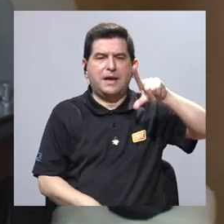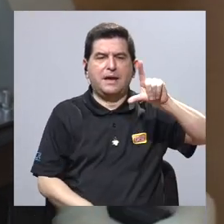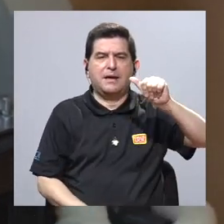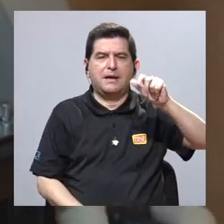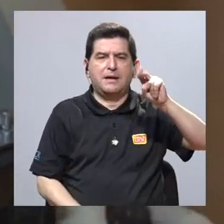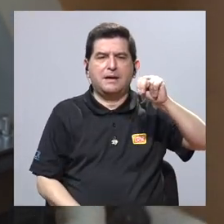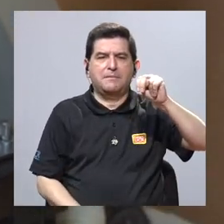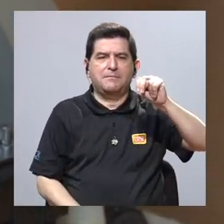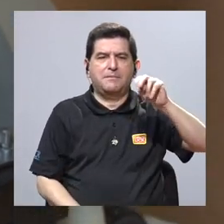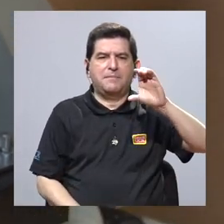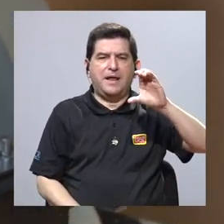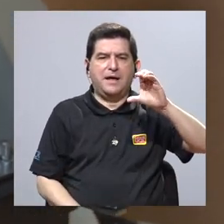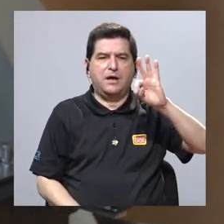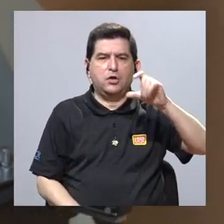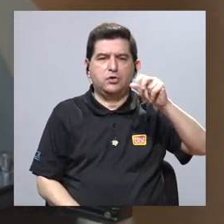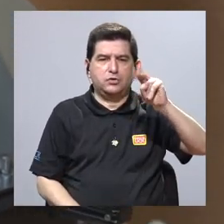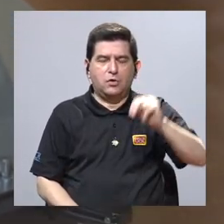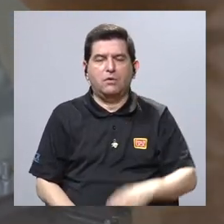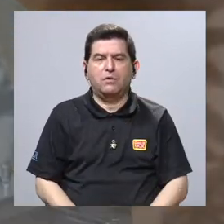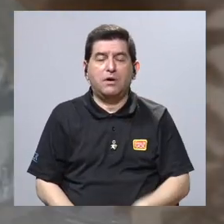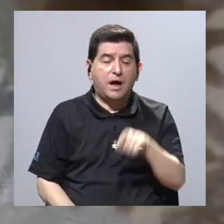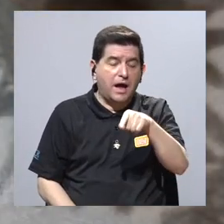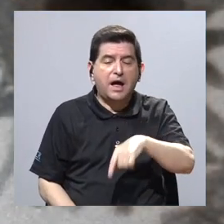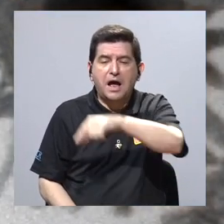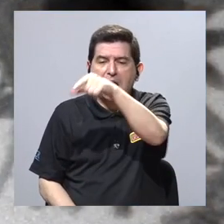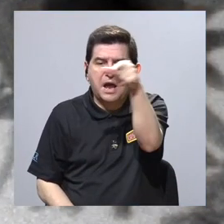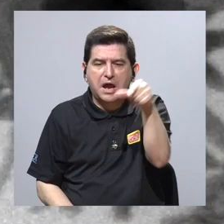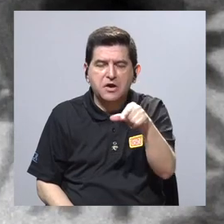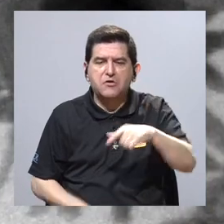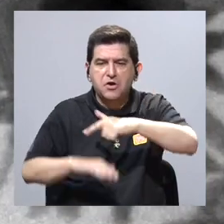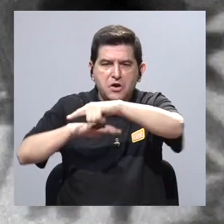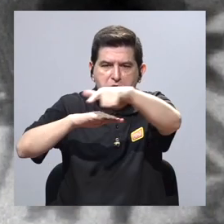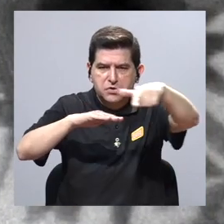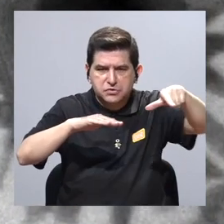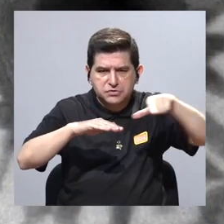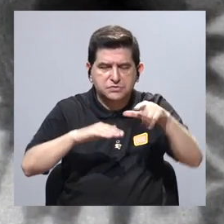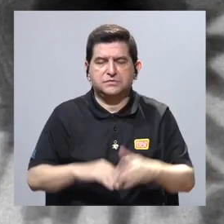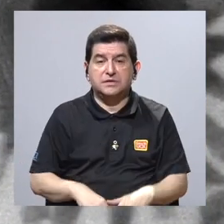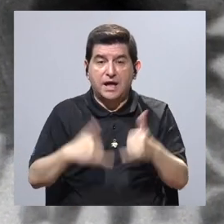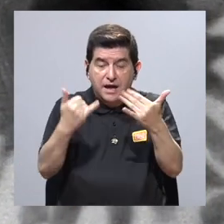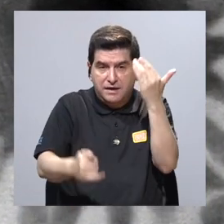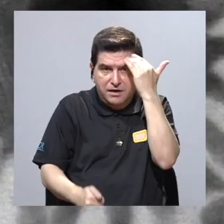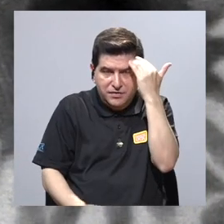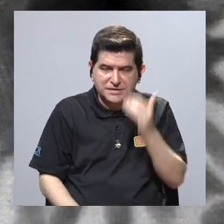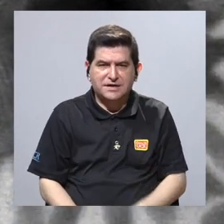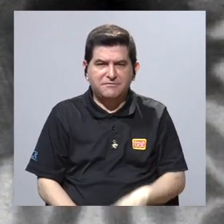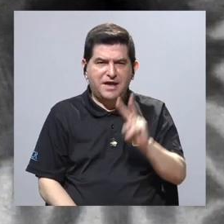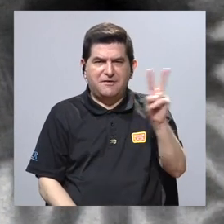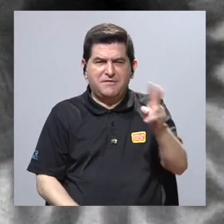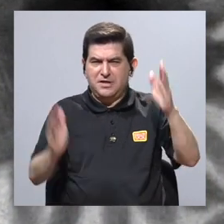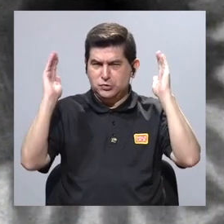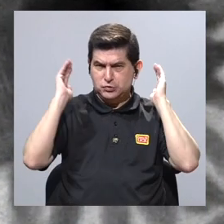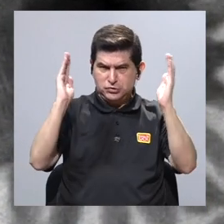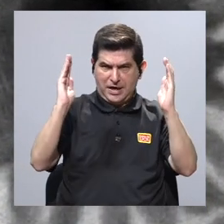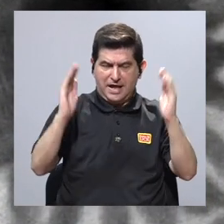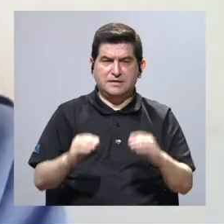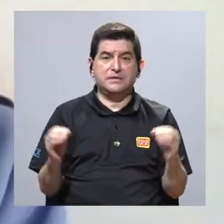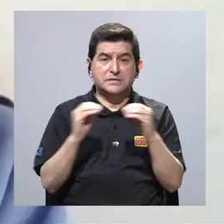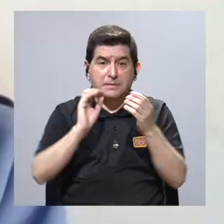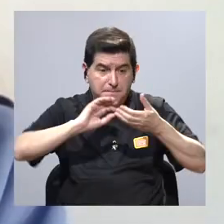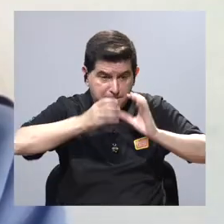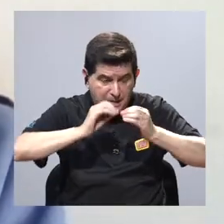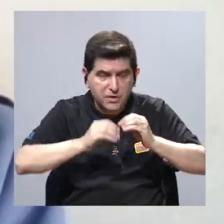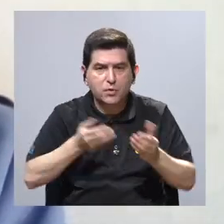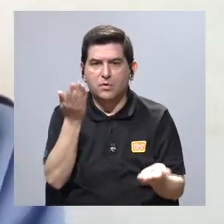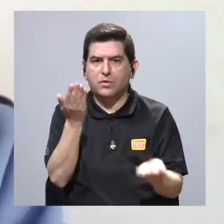plancton, en las aguas de lagos y de ríos, y hoy día sabemos que los virus gigantes